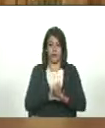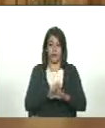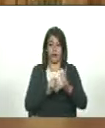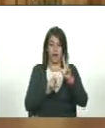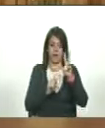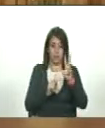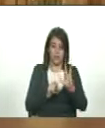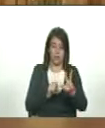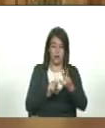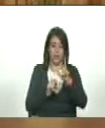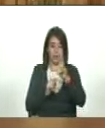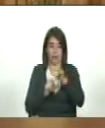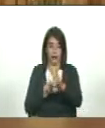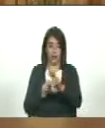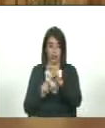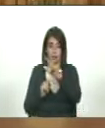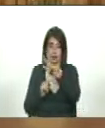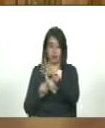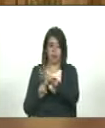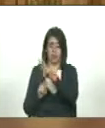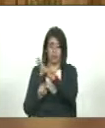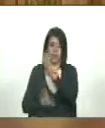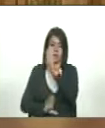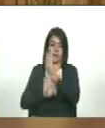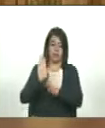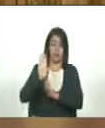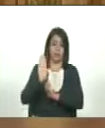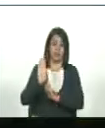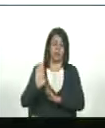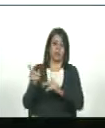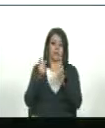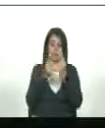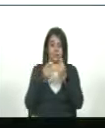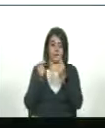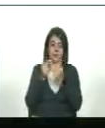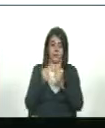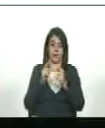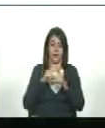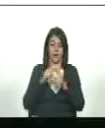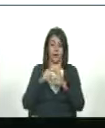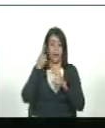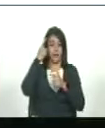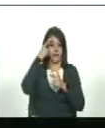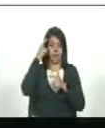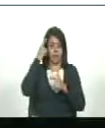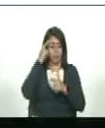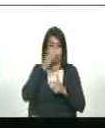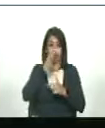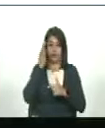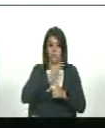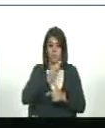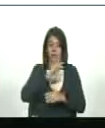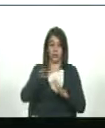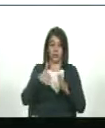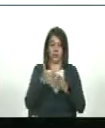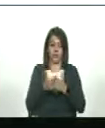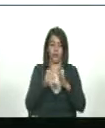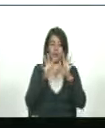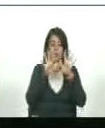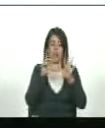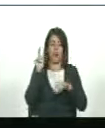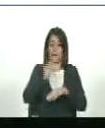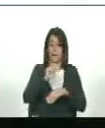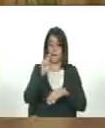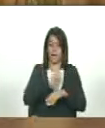9 trimestres consecutivos en crecimiento económico. 9 trimestres consecutivos y sabemos, tenemos la certeza que serán